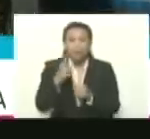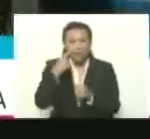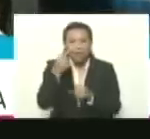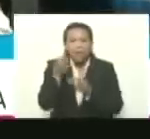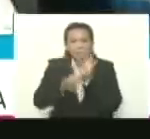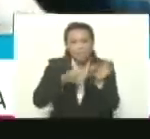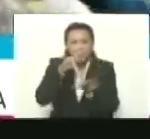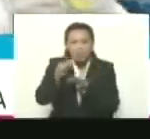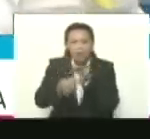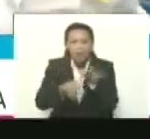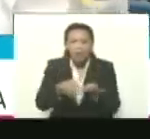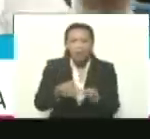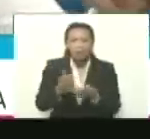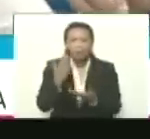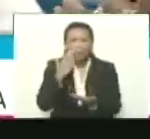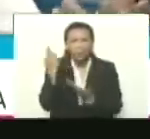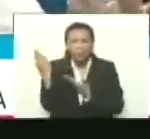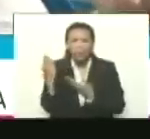Gabriela. Gabriela.